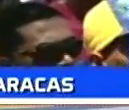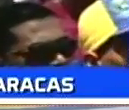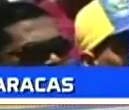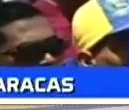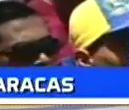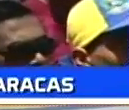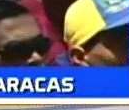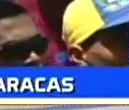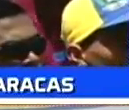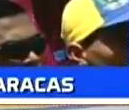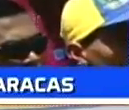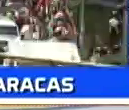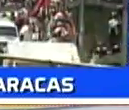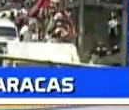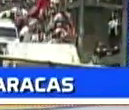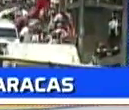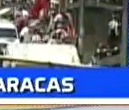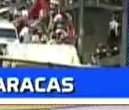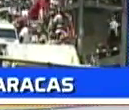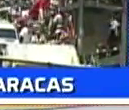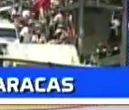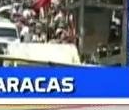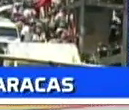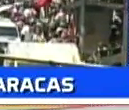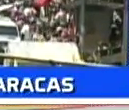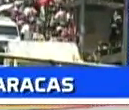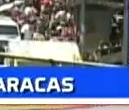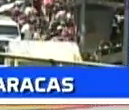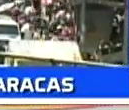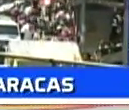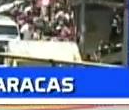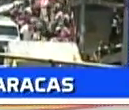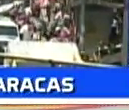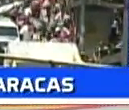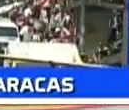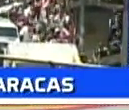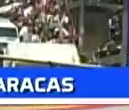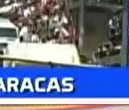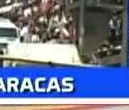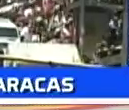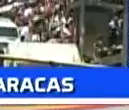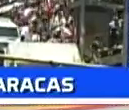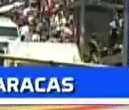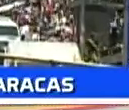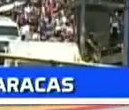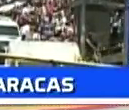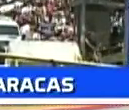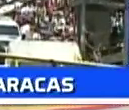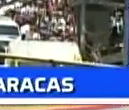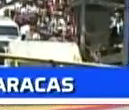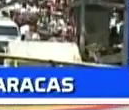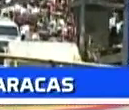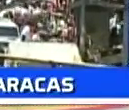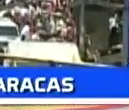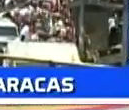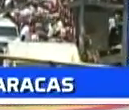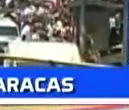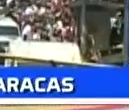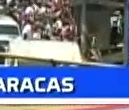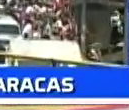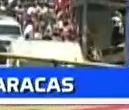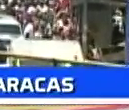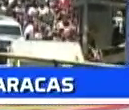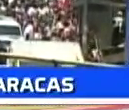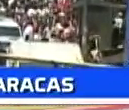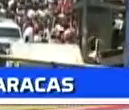Elvis Amoroso y Víctor Clark por haber hecho funciones accidentales en la instalación de esta Asamblea Plenipotenciaria